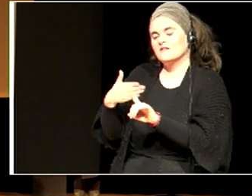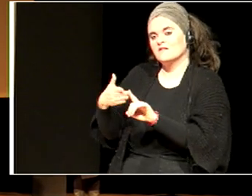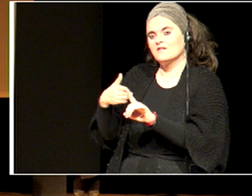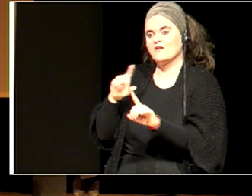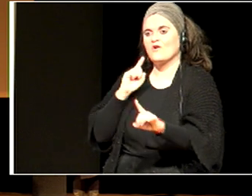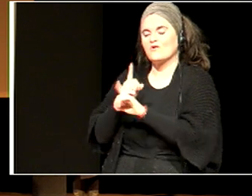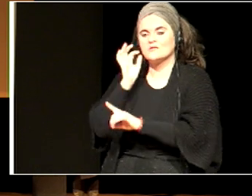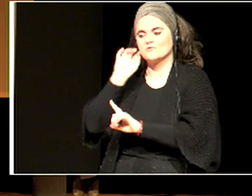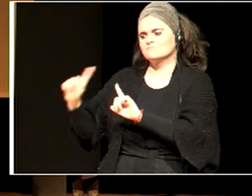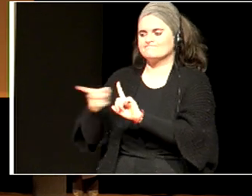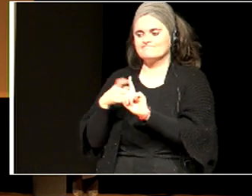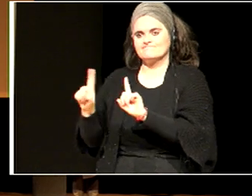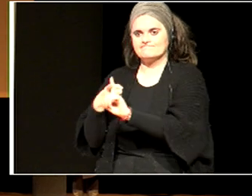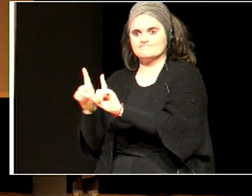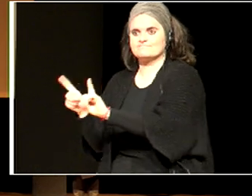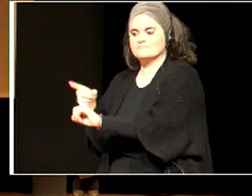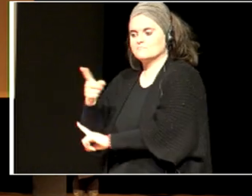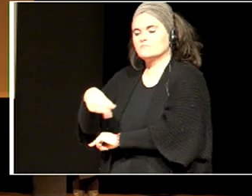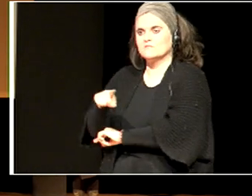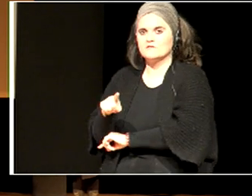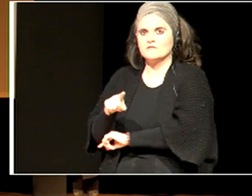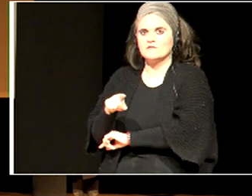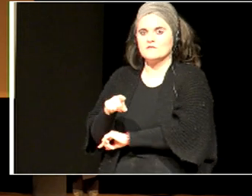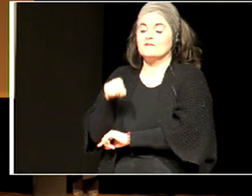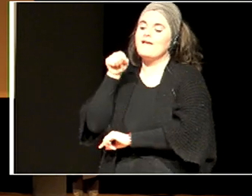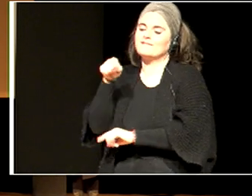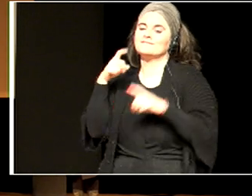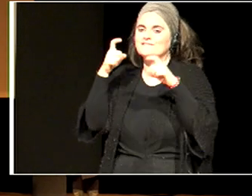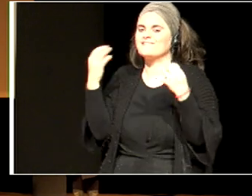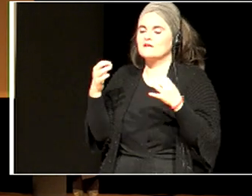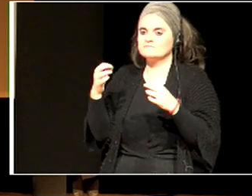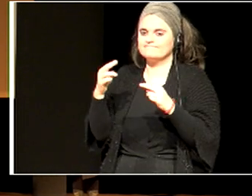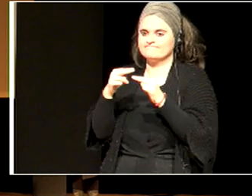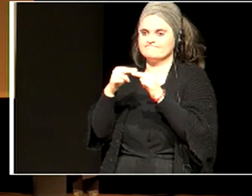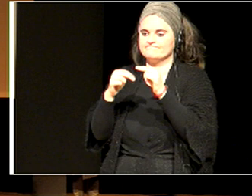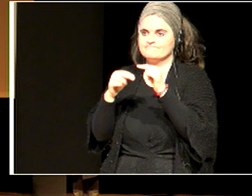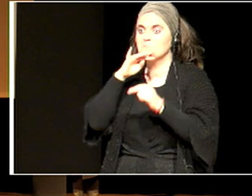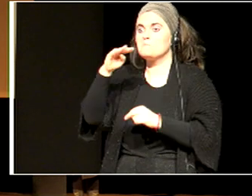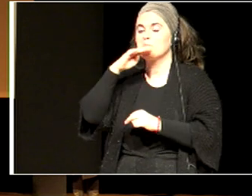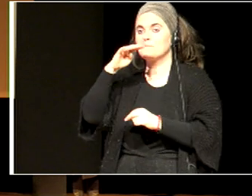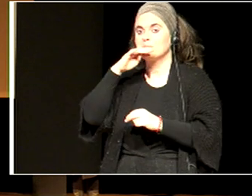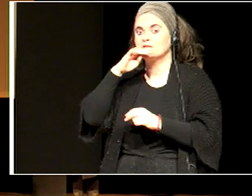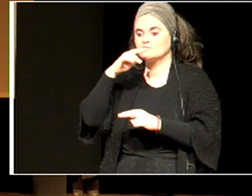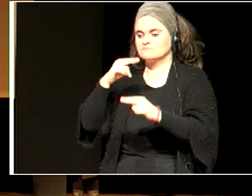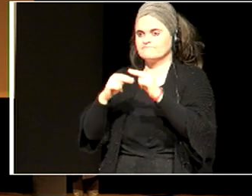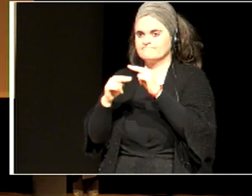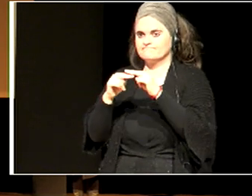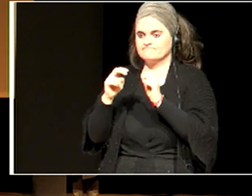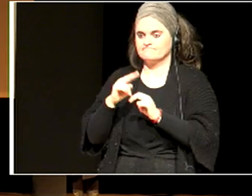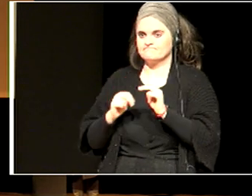y por lo tanto se intentará deconstruir los mitos de un amor romántico